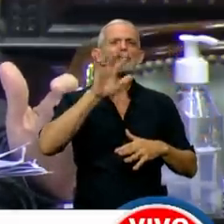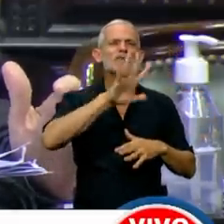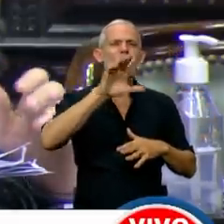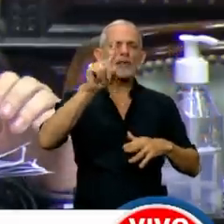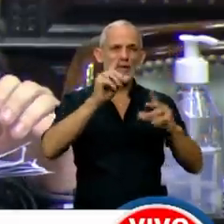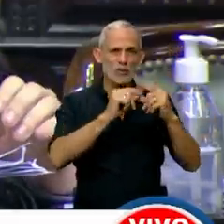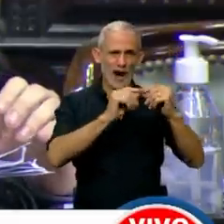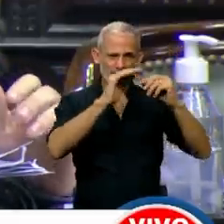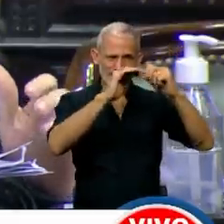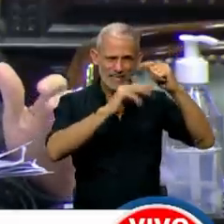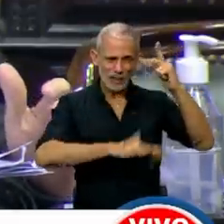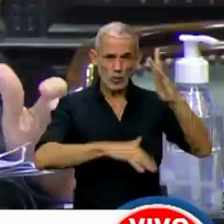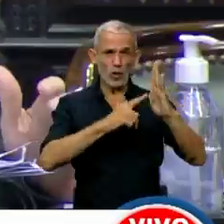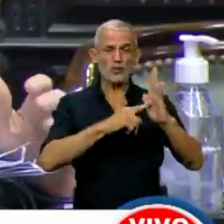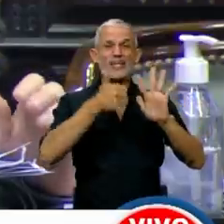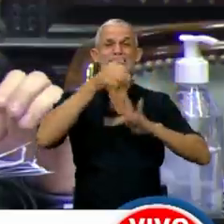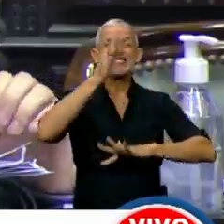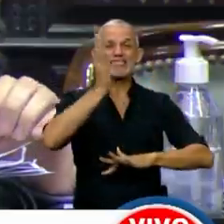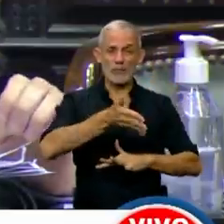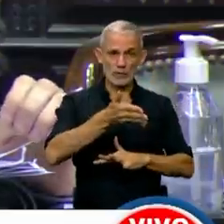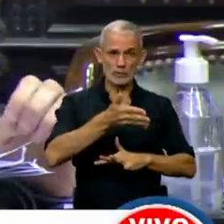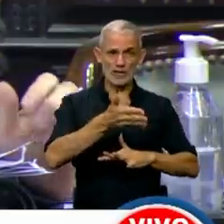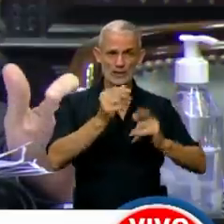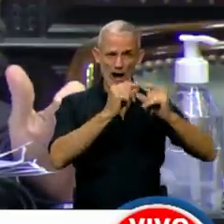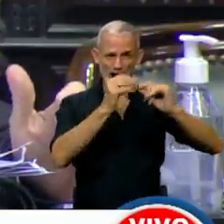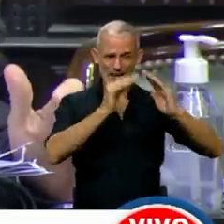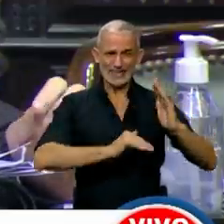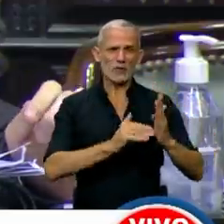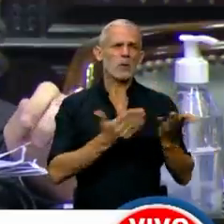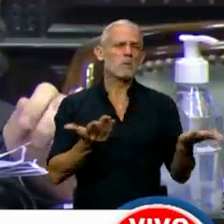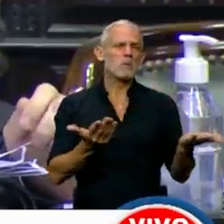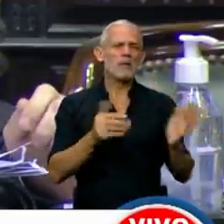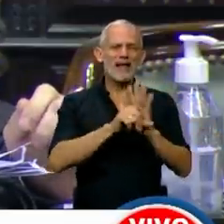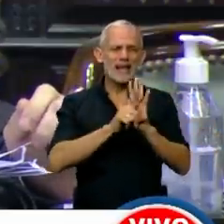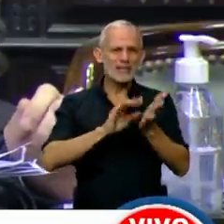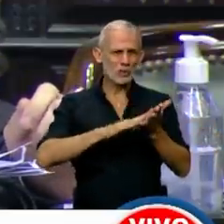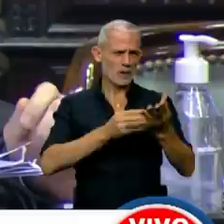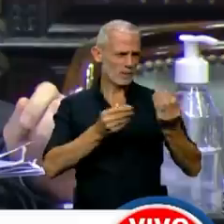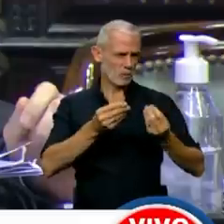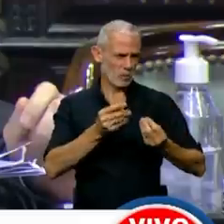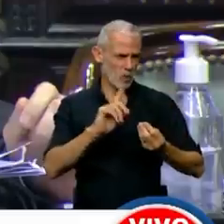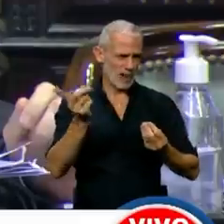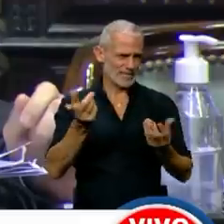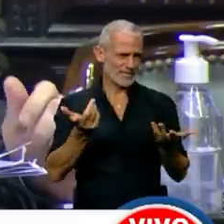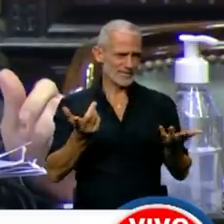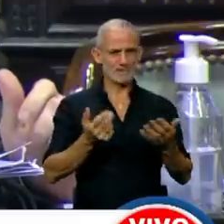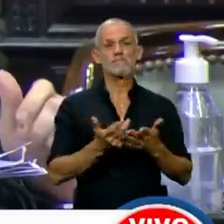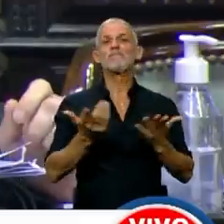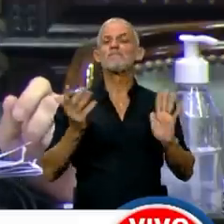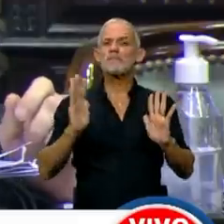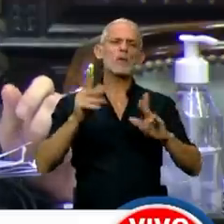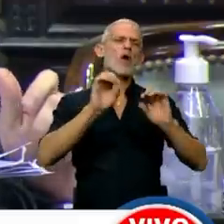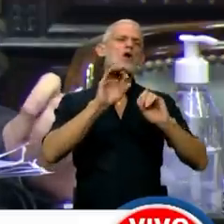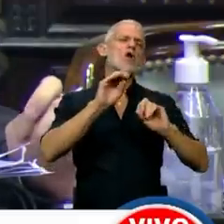artículos en donde cerca del 60% poco tiene que ver con una ley de presupuesto podrán